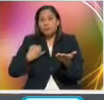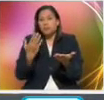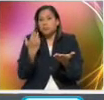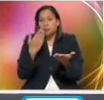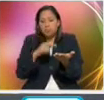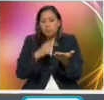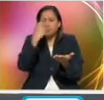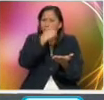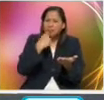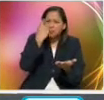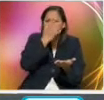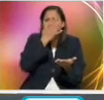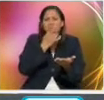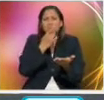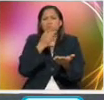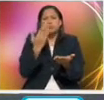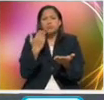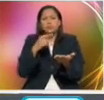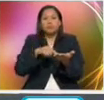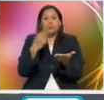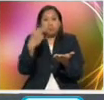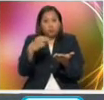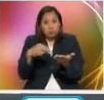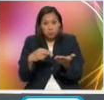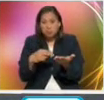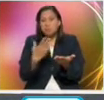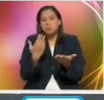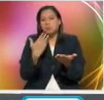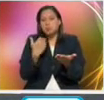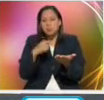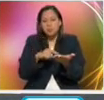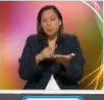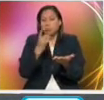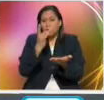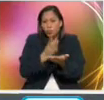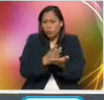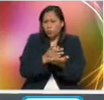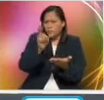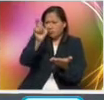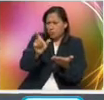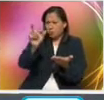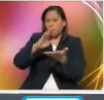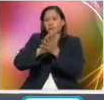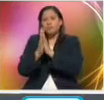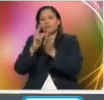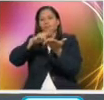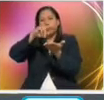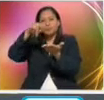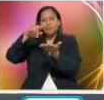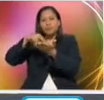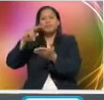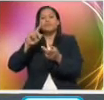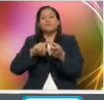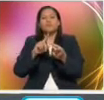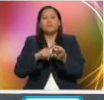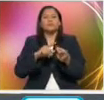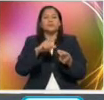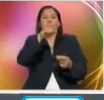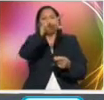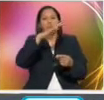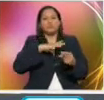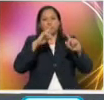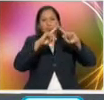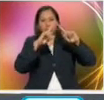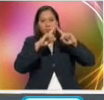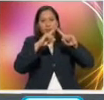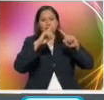rasgos físicos, ni siquiera los nombres. La primera representación iconográfica que tenemos, actualmente ustedes la pueden visitar, se encuentra en la